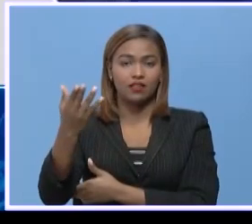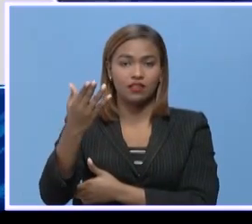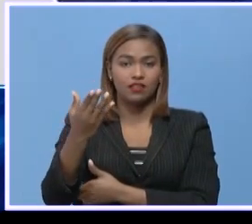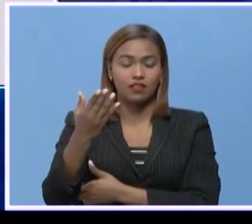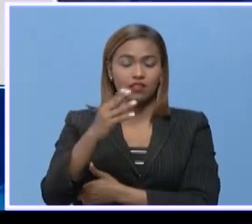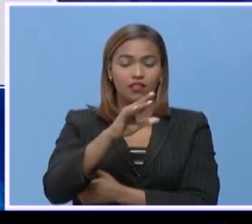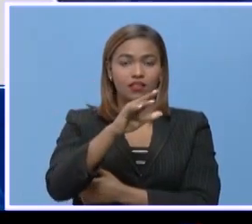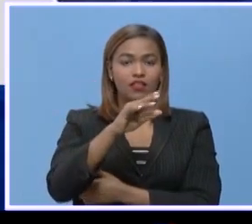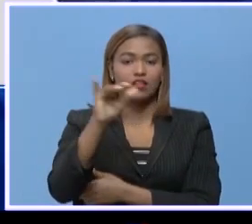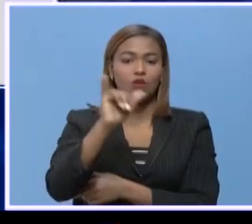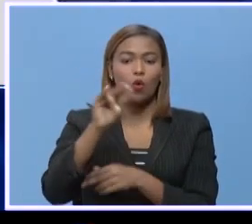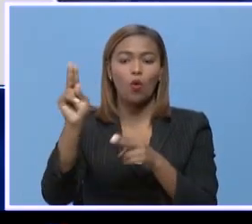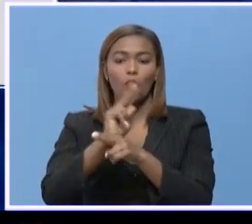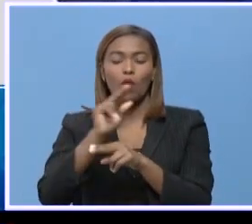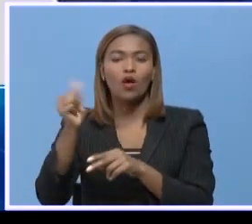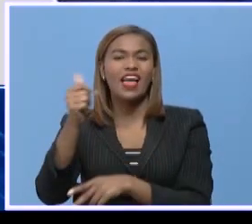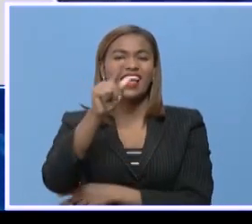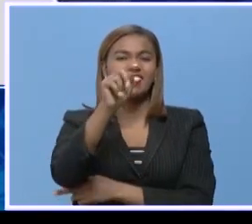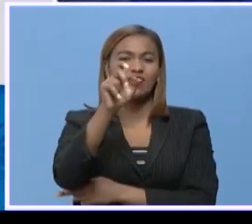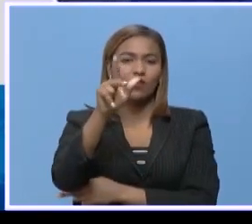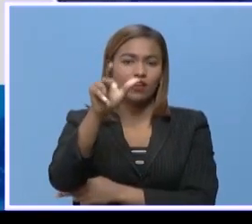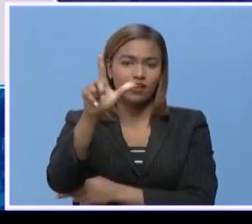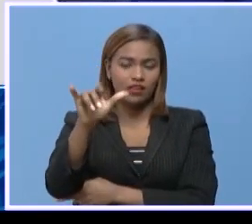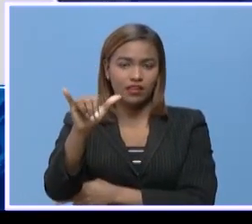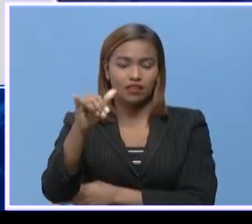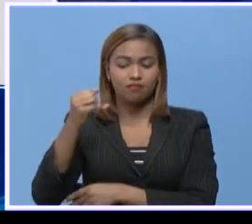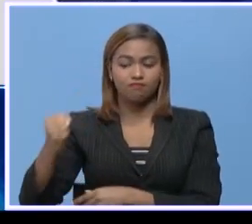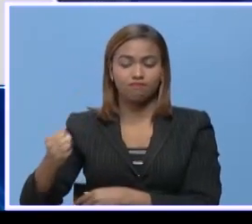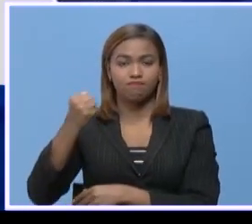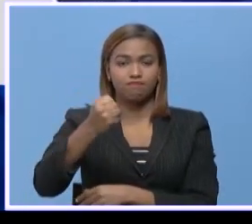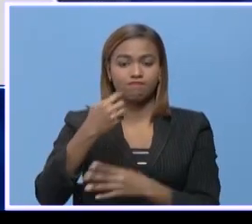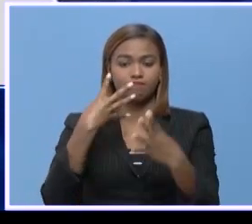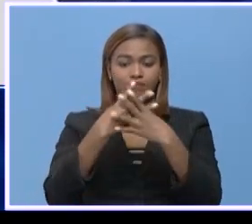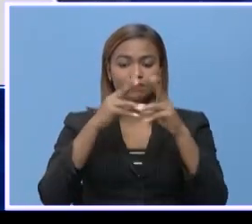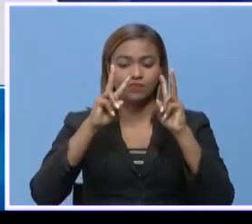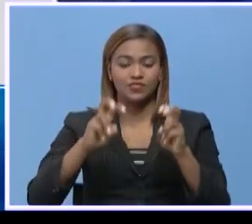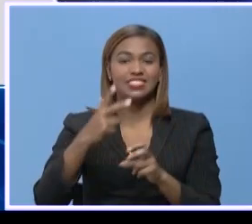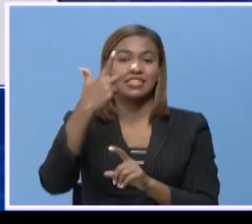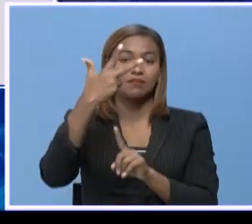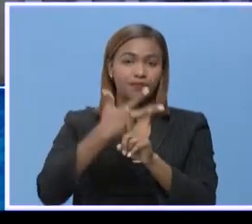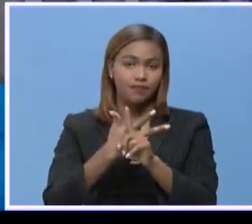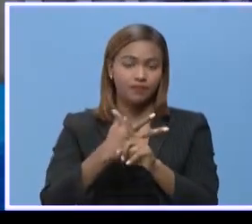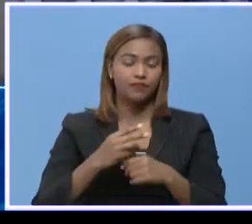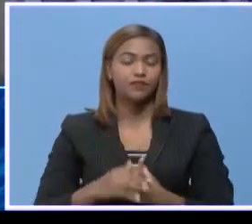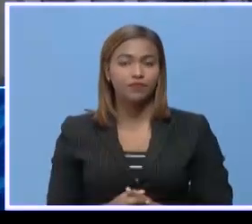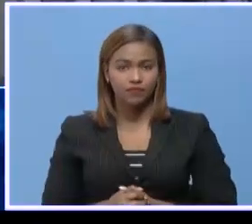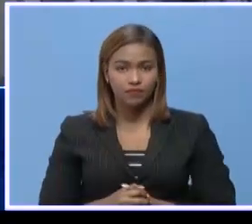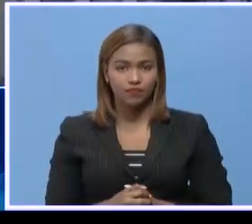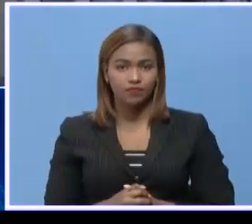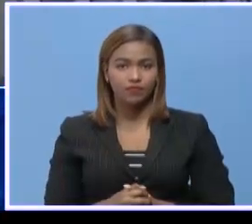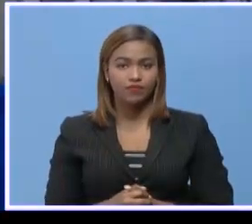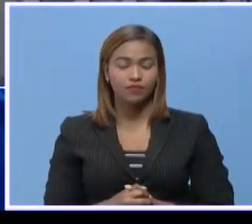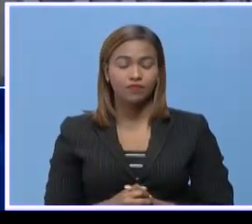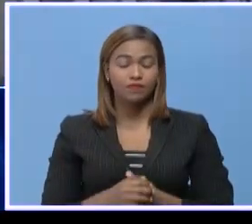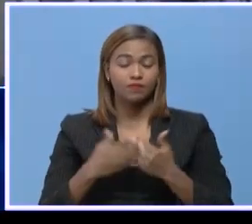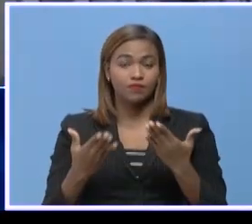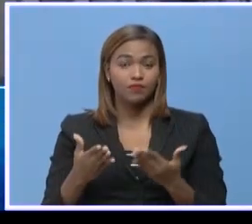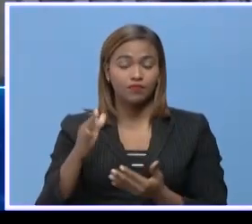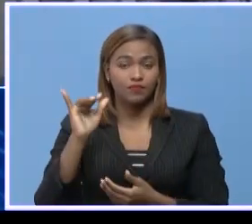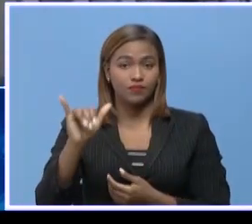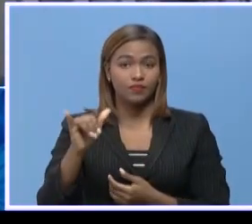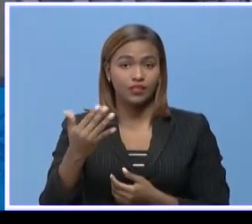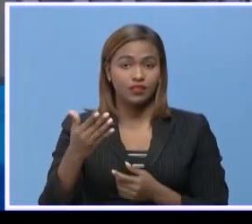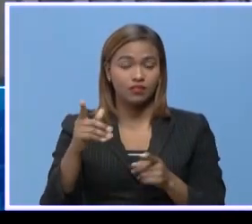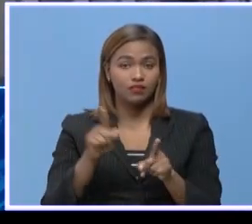tapafloja, pitrinche y utriculí. Le fue impuesta una medida de coerción de 3 meses de prisión preventiva. Bueno,